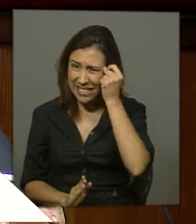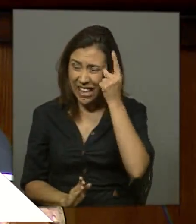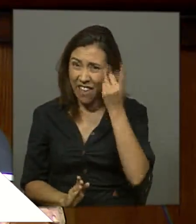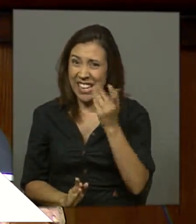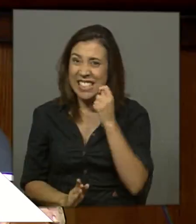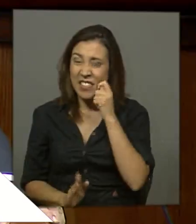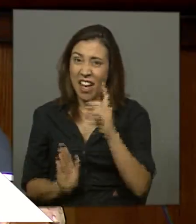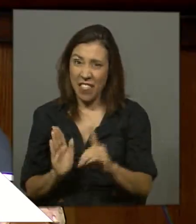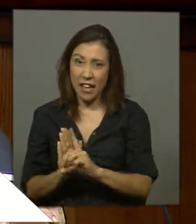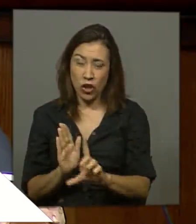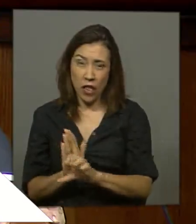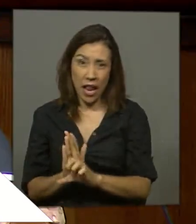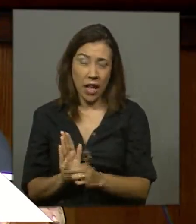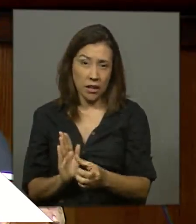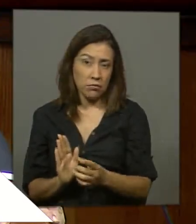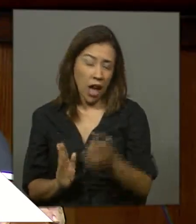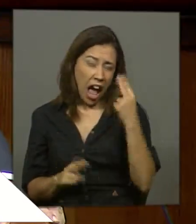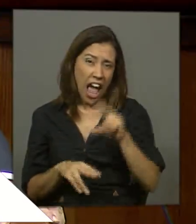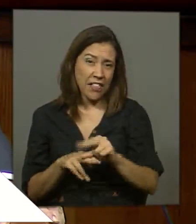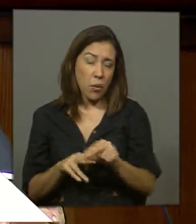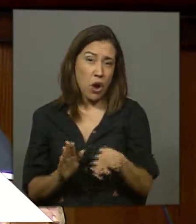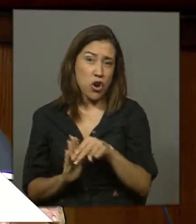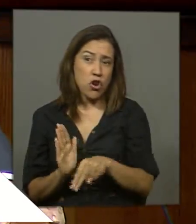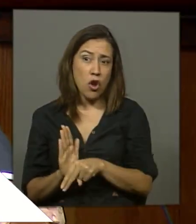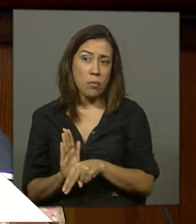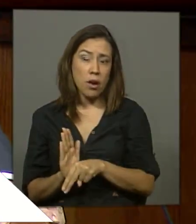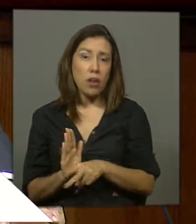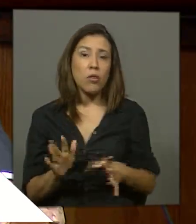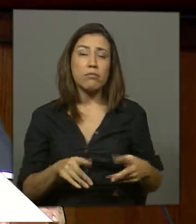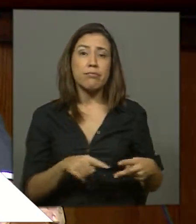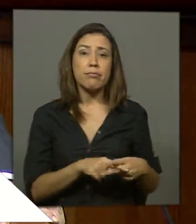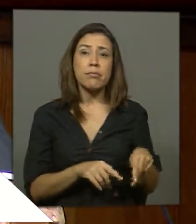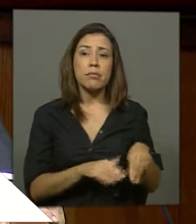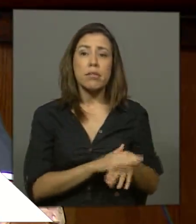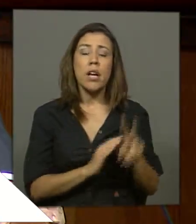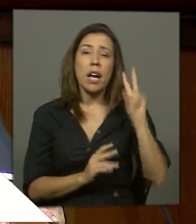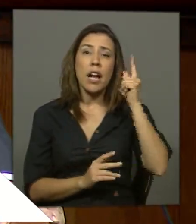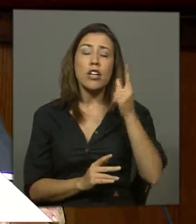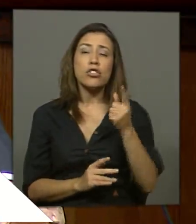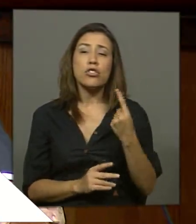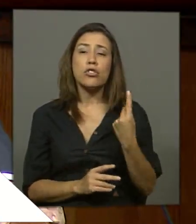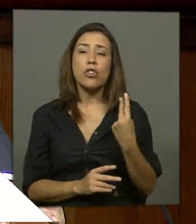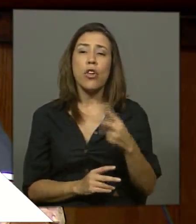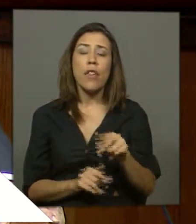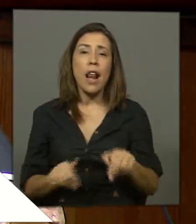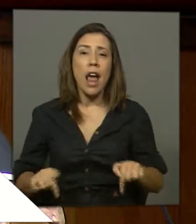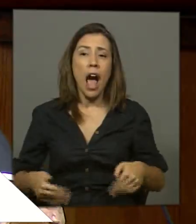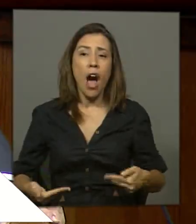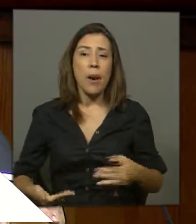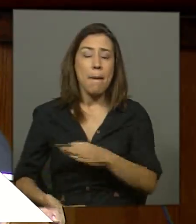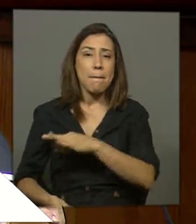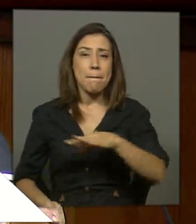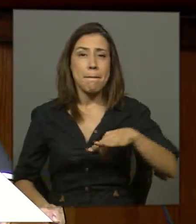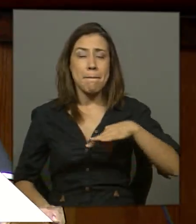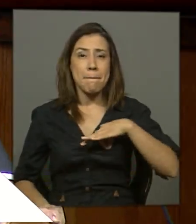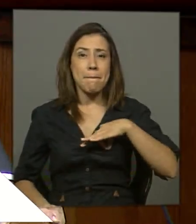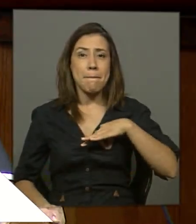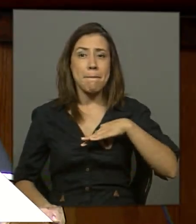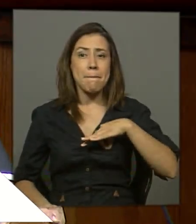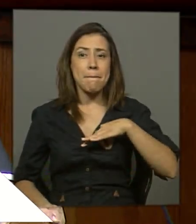decreto ley es una antigua Norma que quedó incólume en la creación del del actual Ministerio